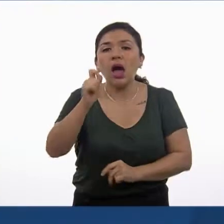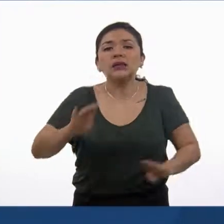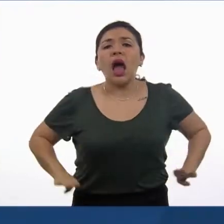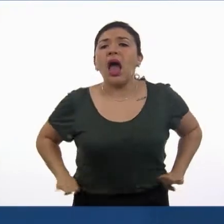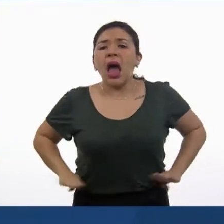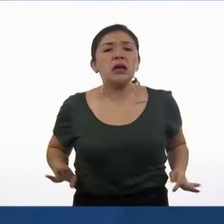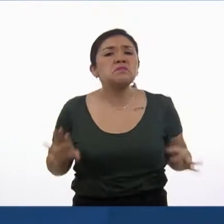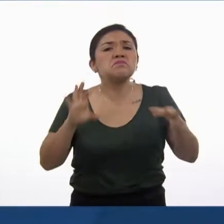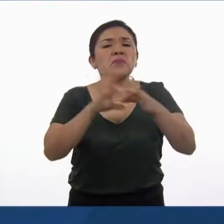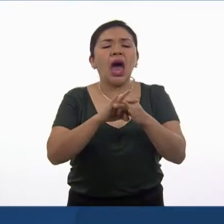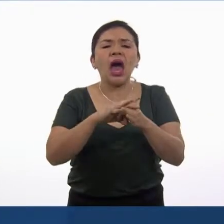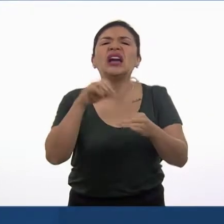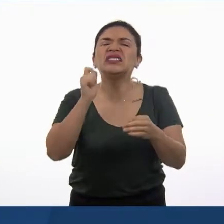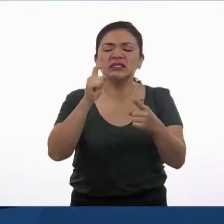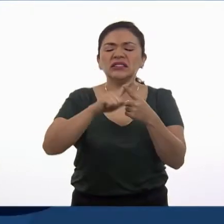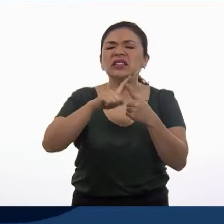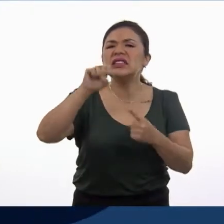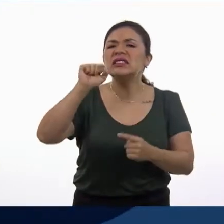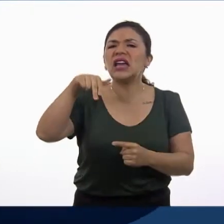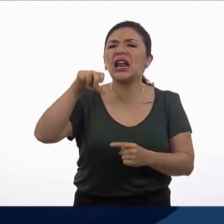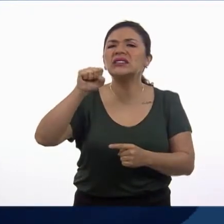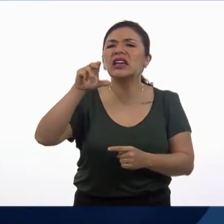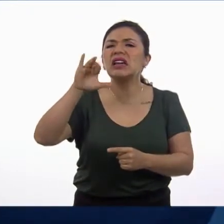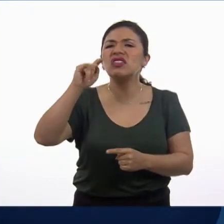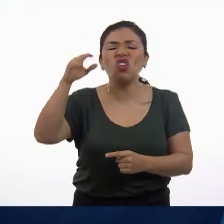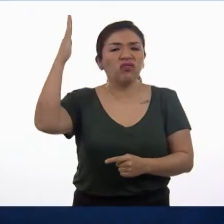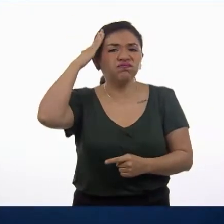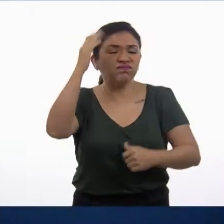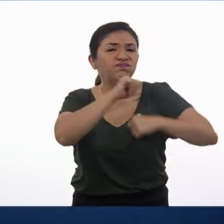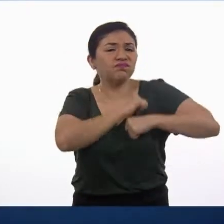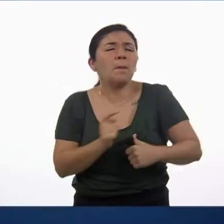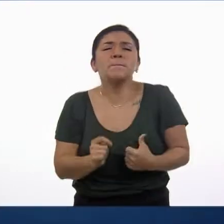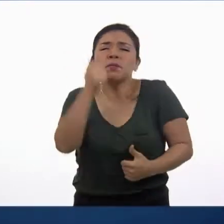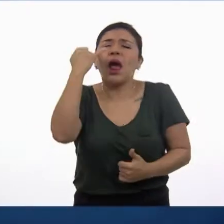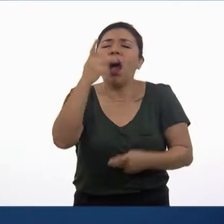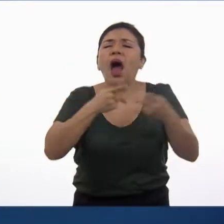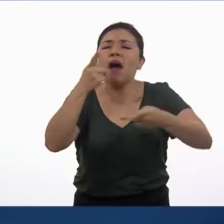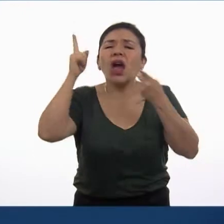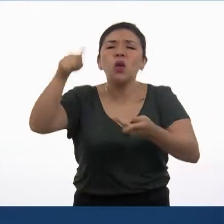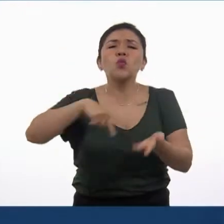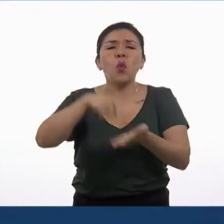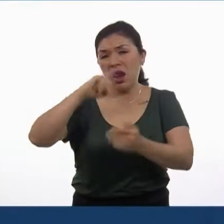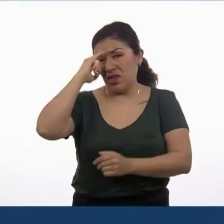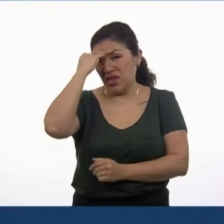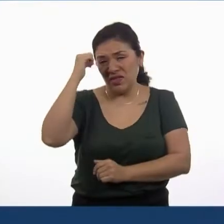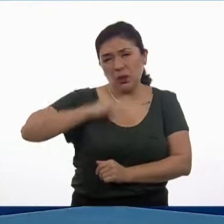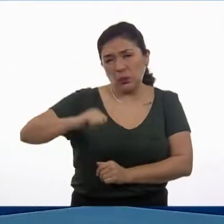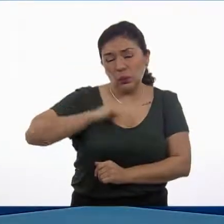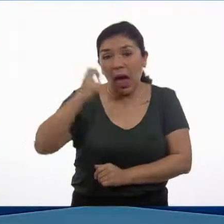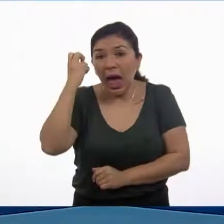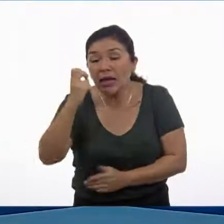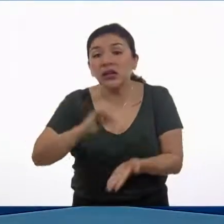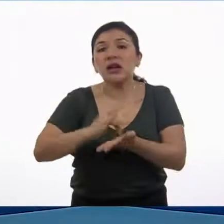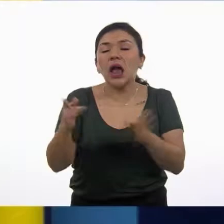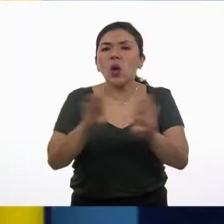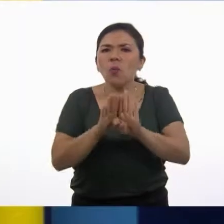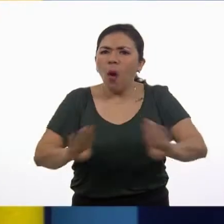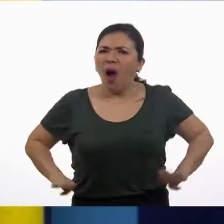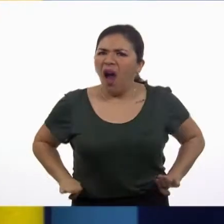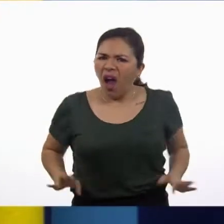emparentadas con el sánscrito, una de las primeras lenguas habladas en la India antigua. Así pues, gracias al